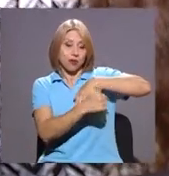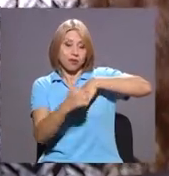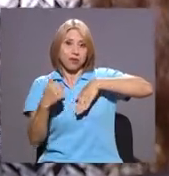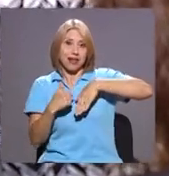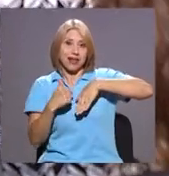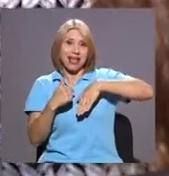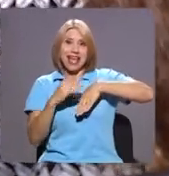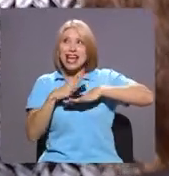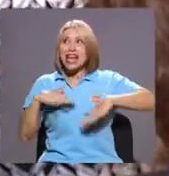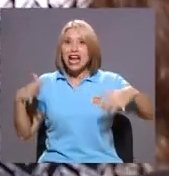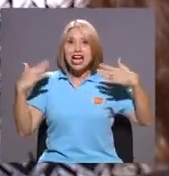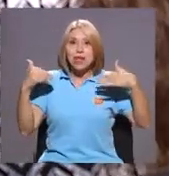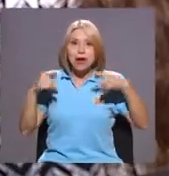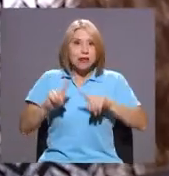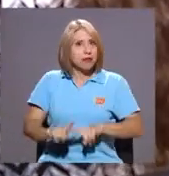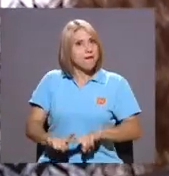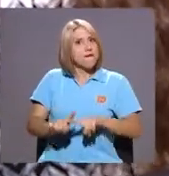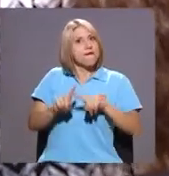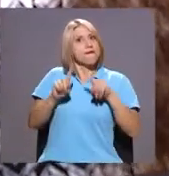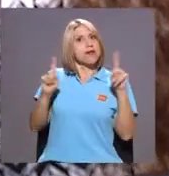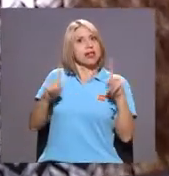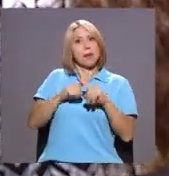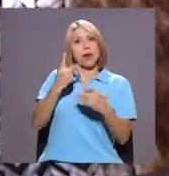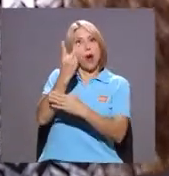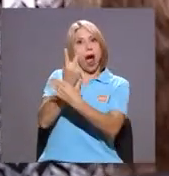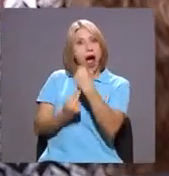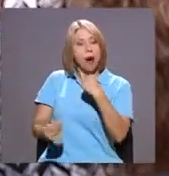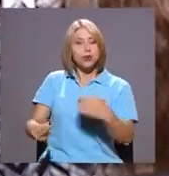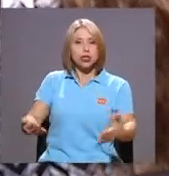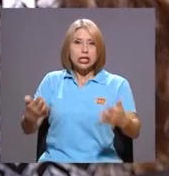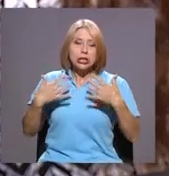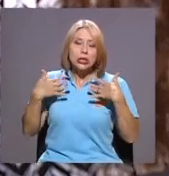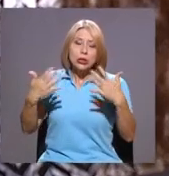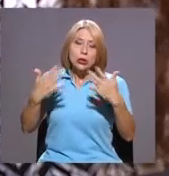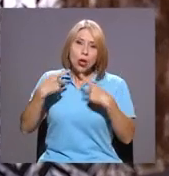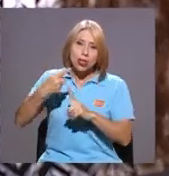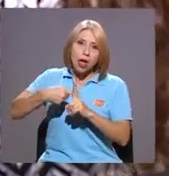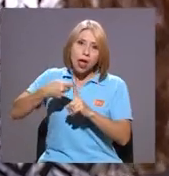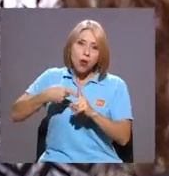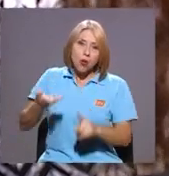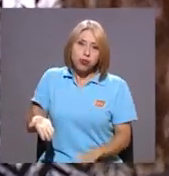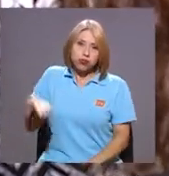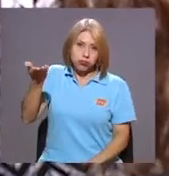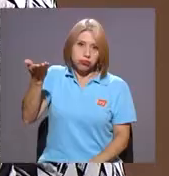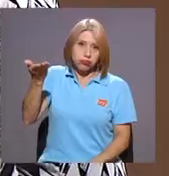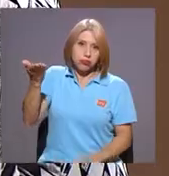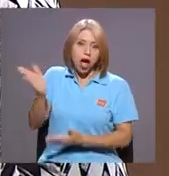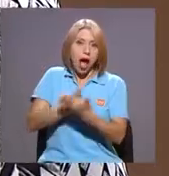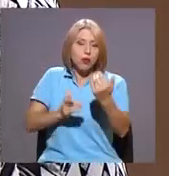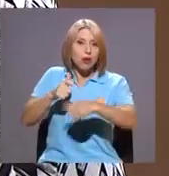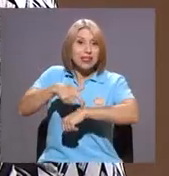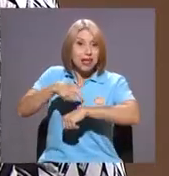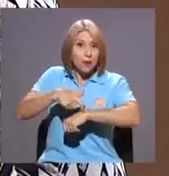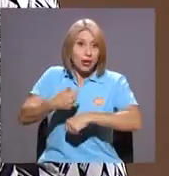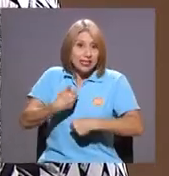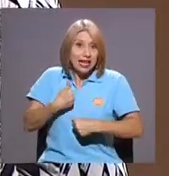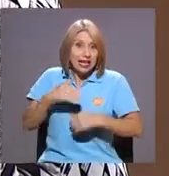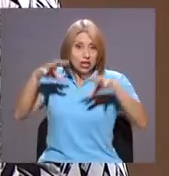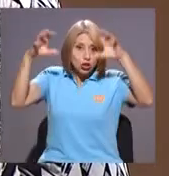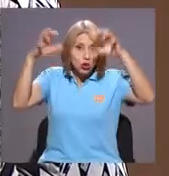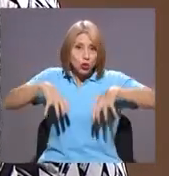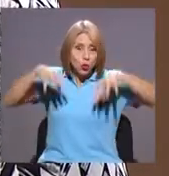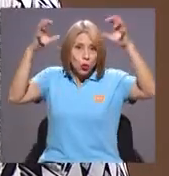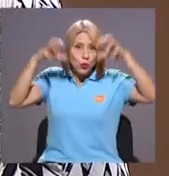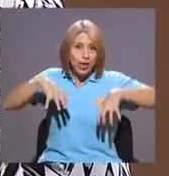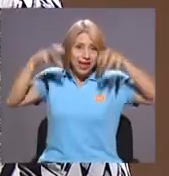temperaturas relativamente altas y los dos tienen, por lo menos en ciertas épocas del año, lluvias que nos